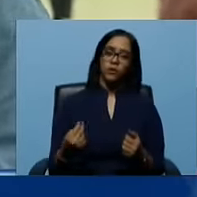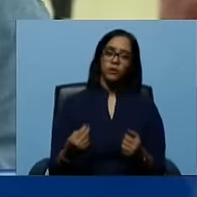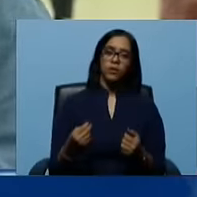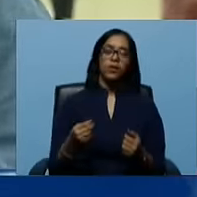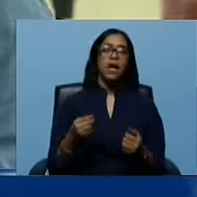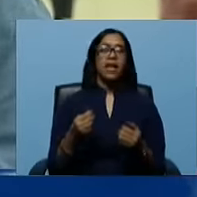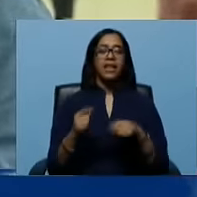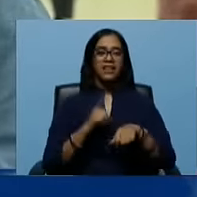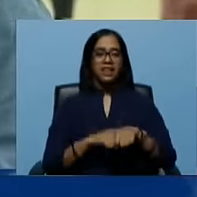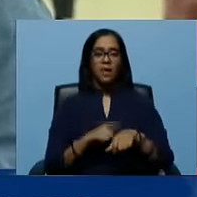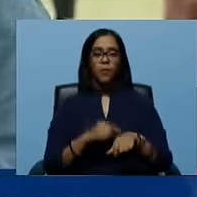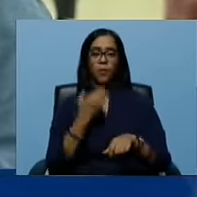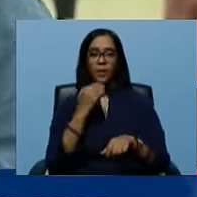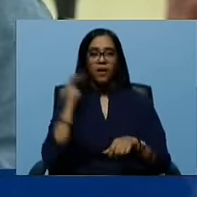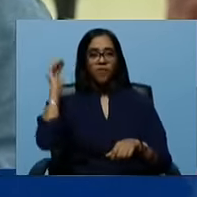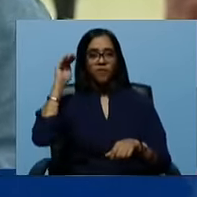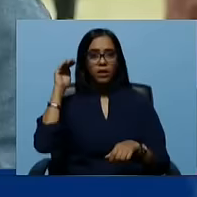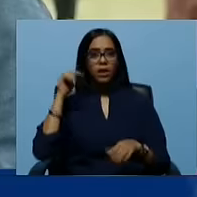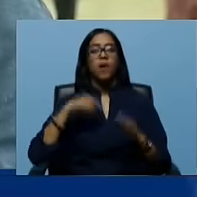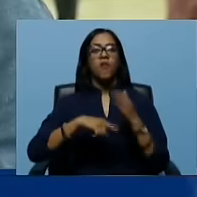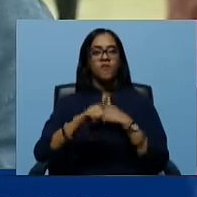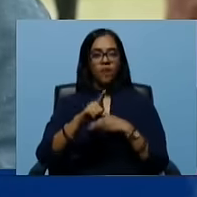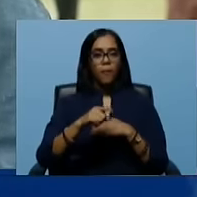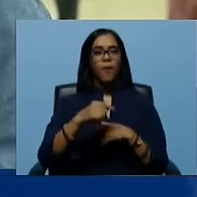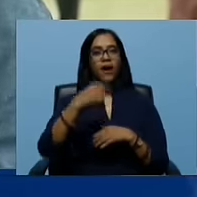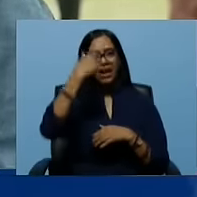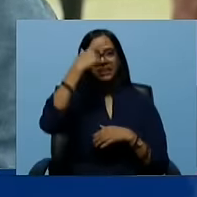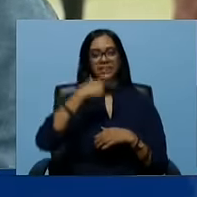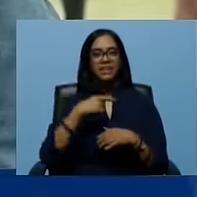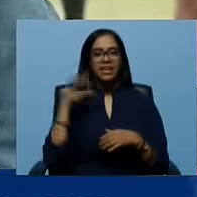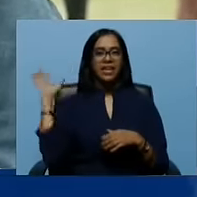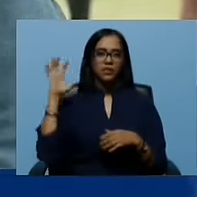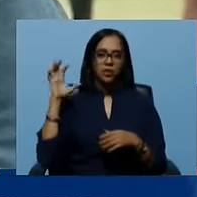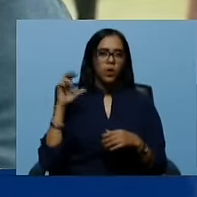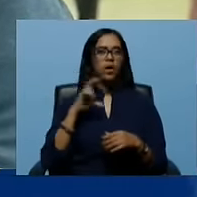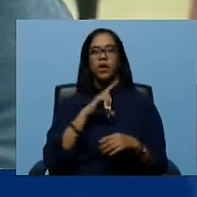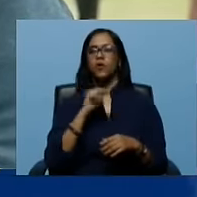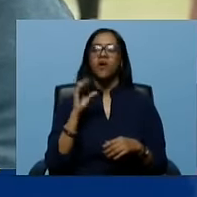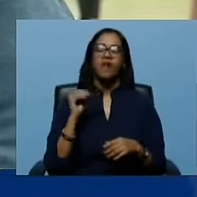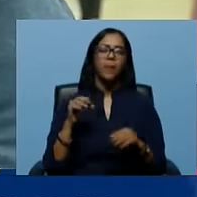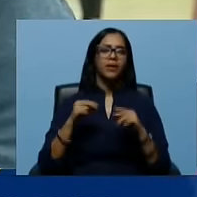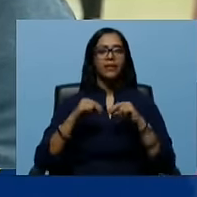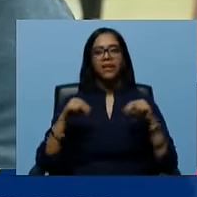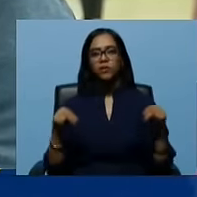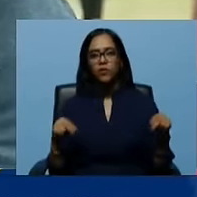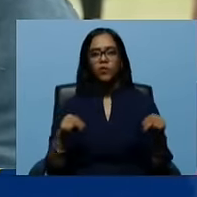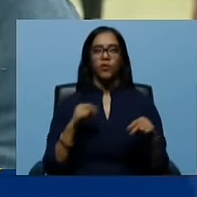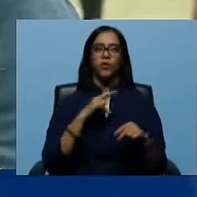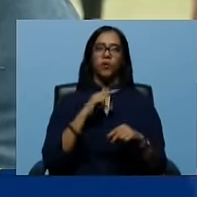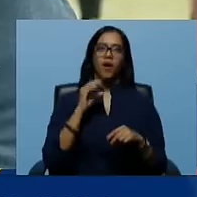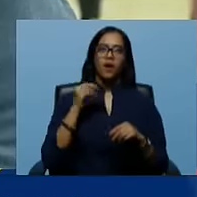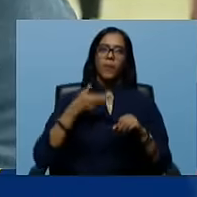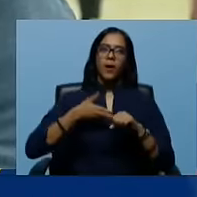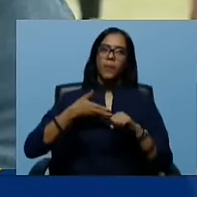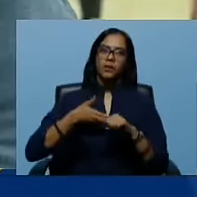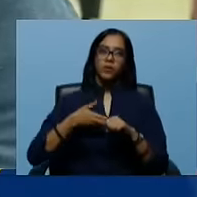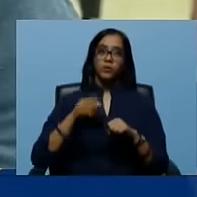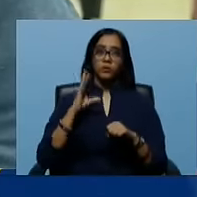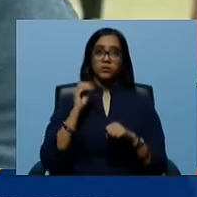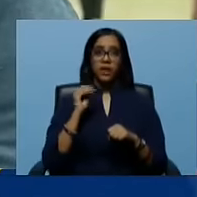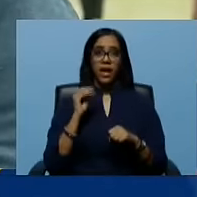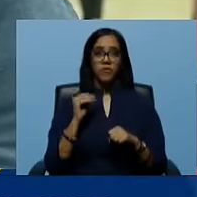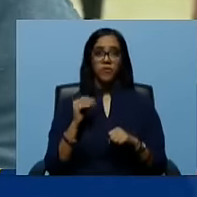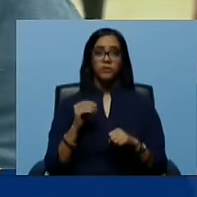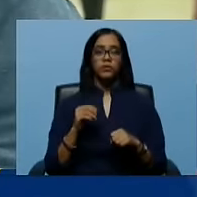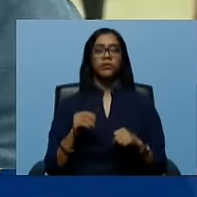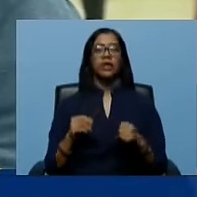futuro vamos a ser o no vamos a ser nación. Y no se trata del territorio, no se trata del petróleo, se trata de